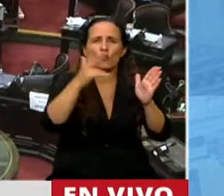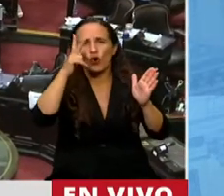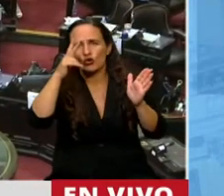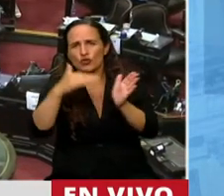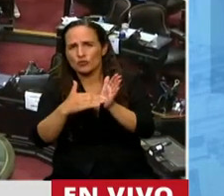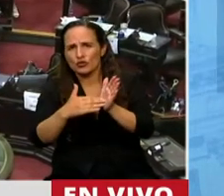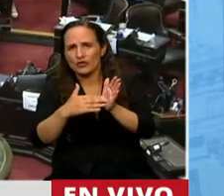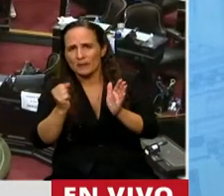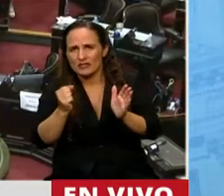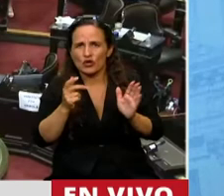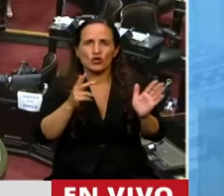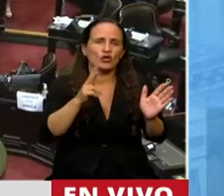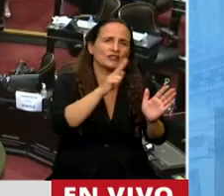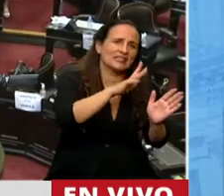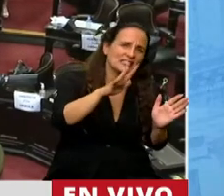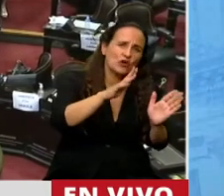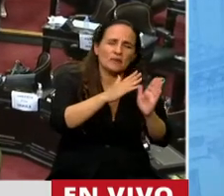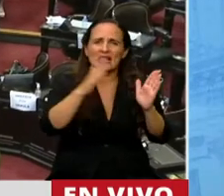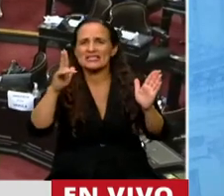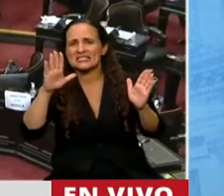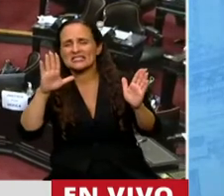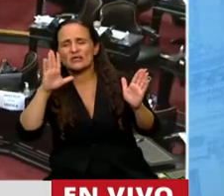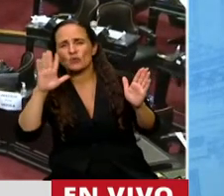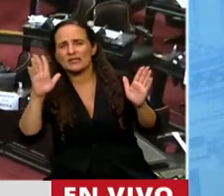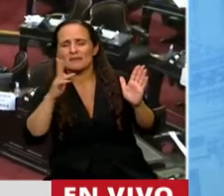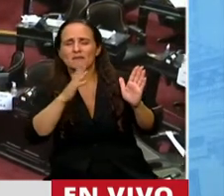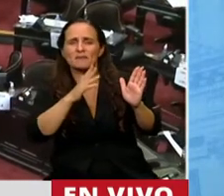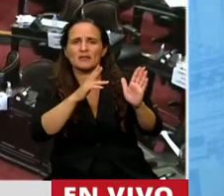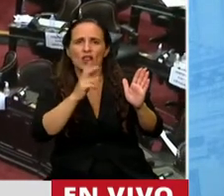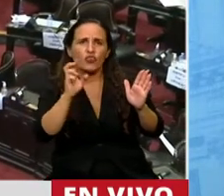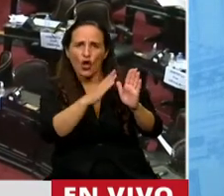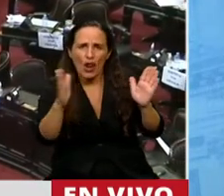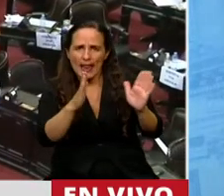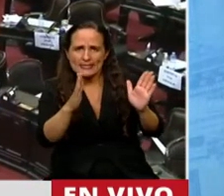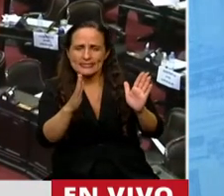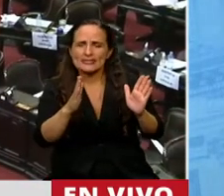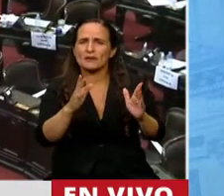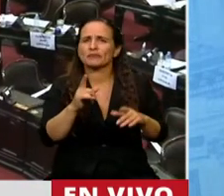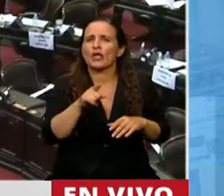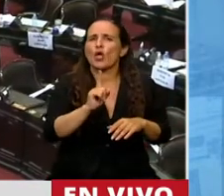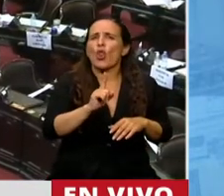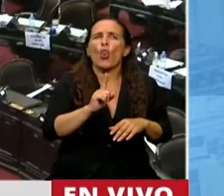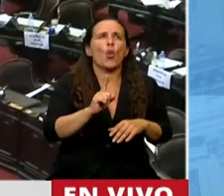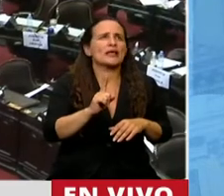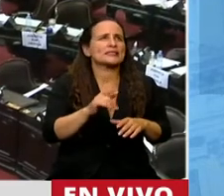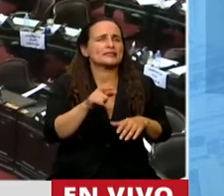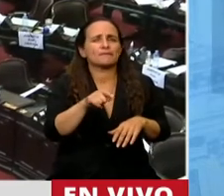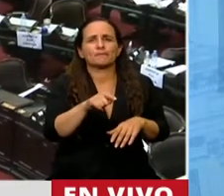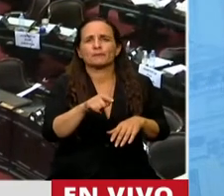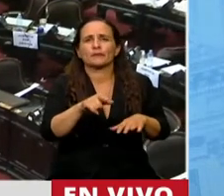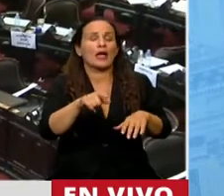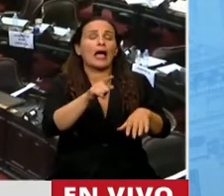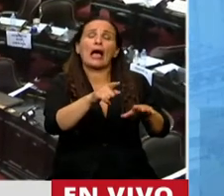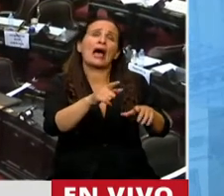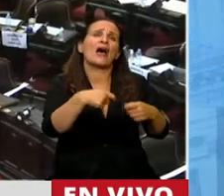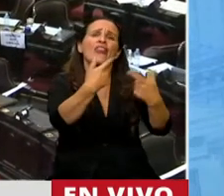35 mil y 50 y pico de mil dólares. De eso estamos hablando, no estamos hablando de ninguna situación en la cual se le va a cambiar